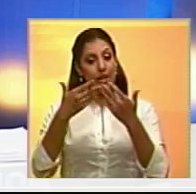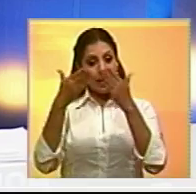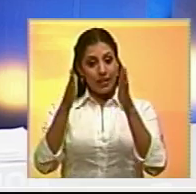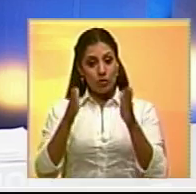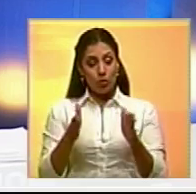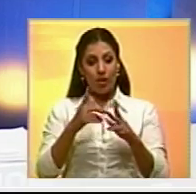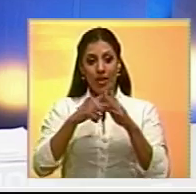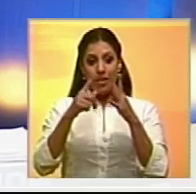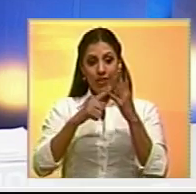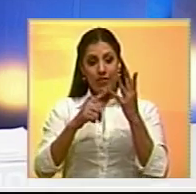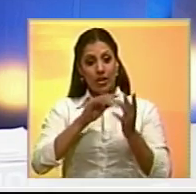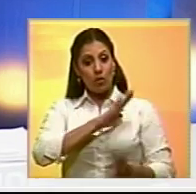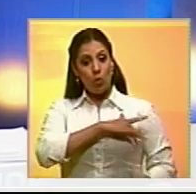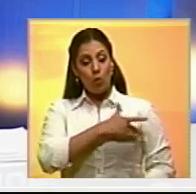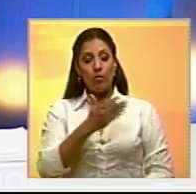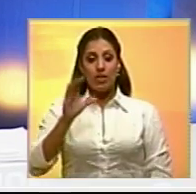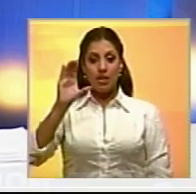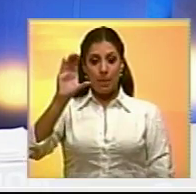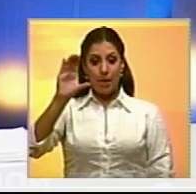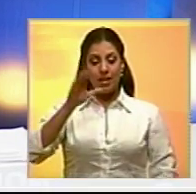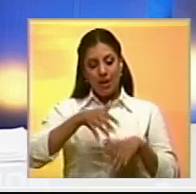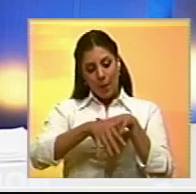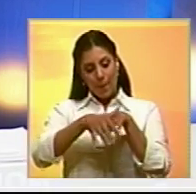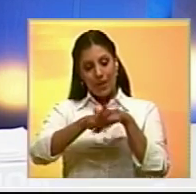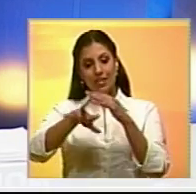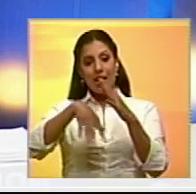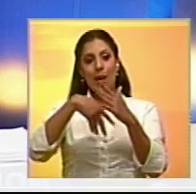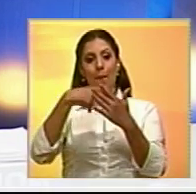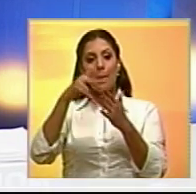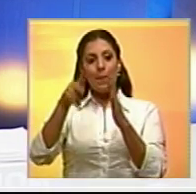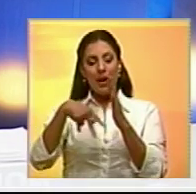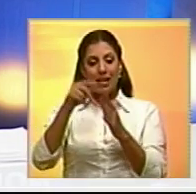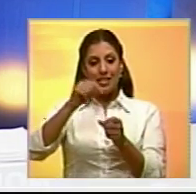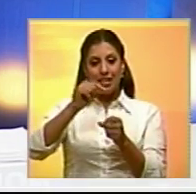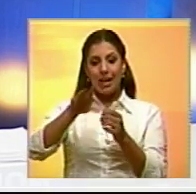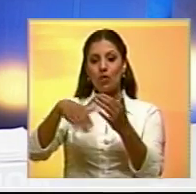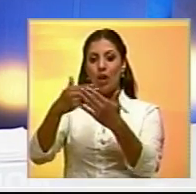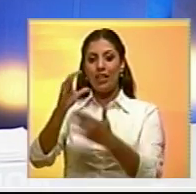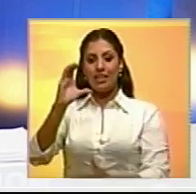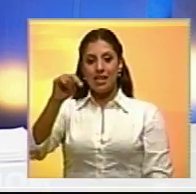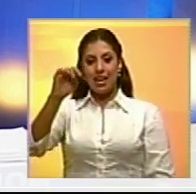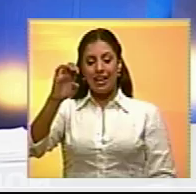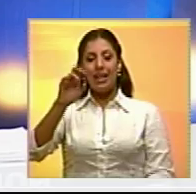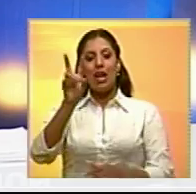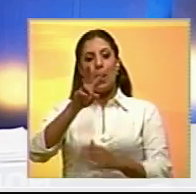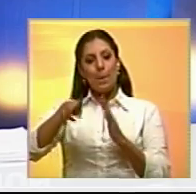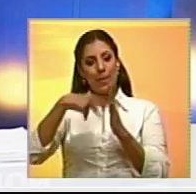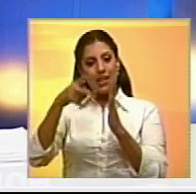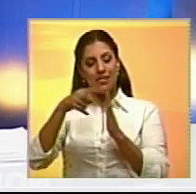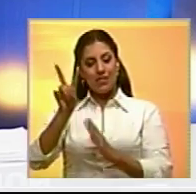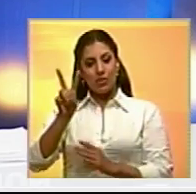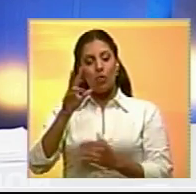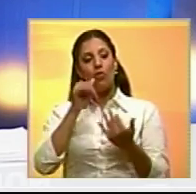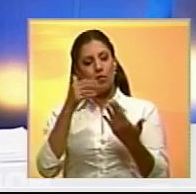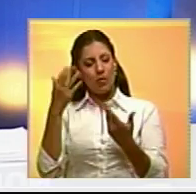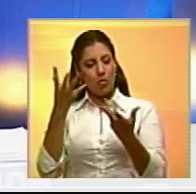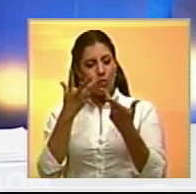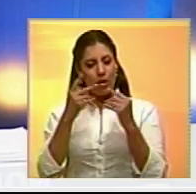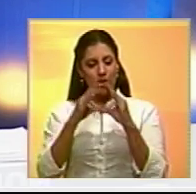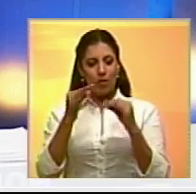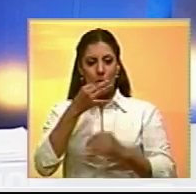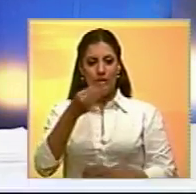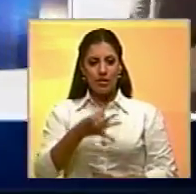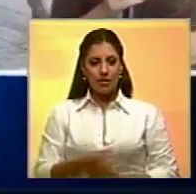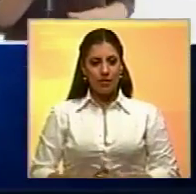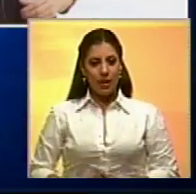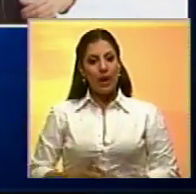Estudiantes de las diversas universidades del país marchan desde la Plaza Brión de Chacayito hasta el CNE de Plaza Venezuela. Diana Martínez desde el lugar nos informa. Buenas